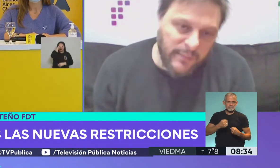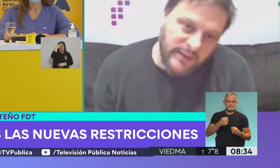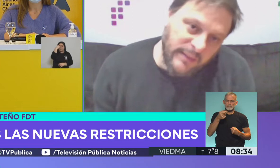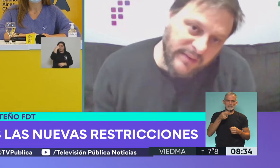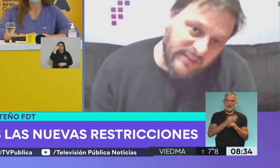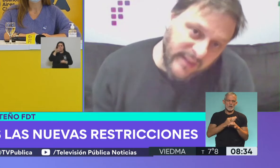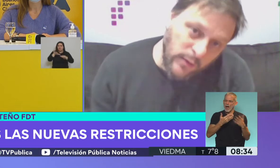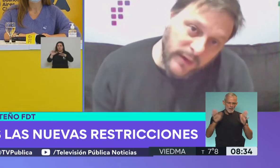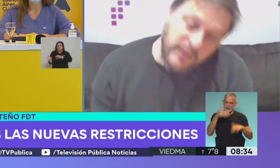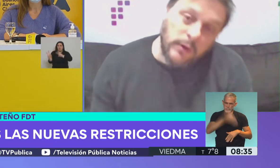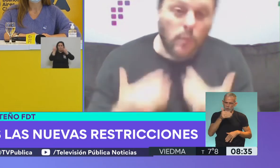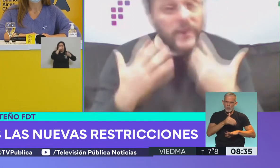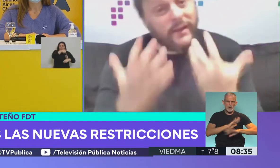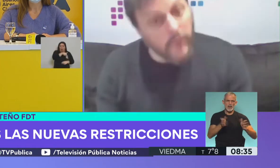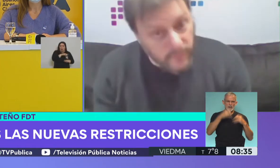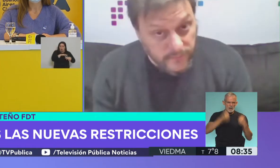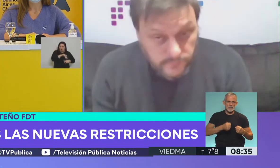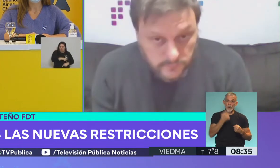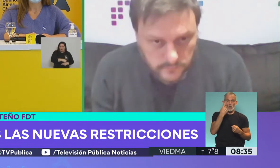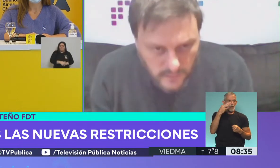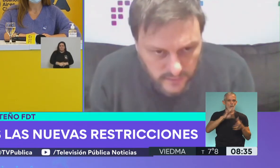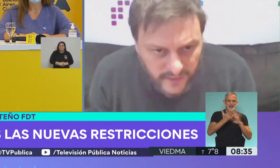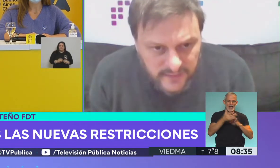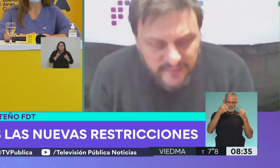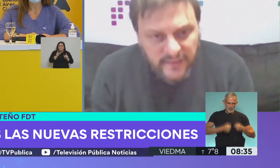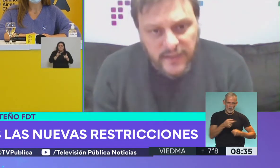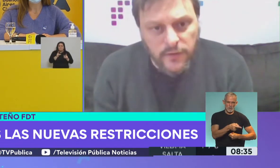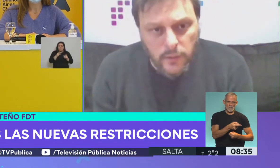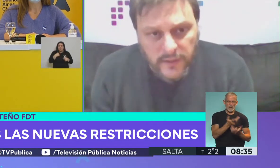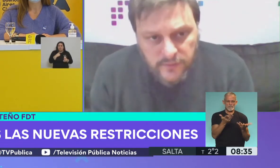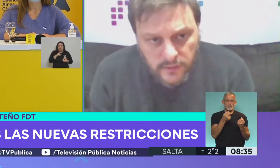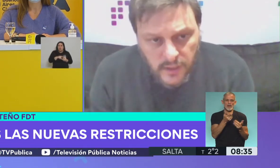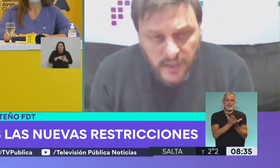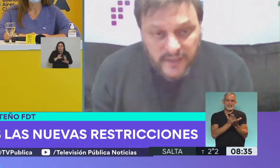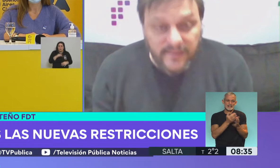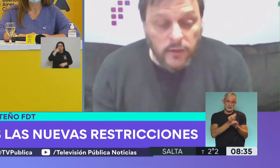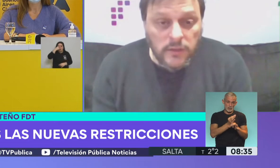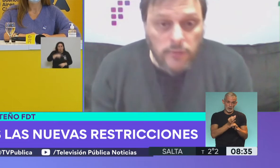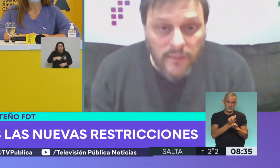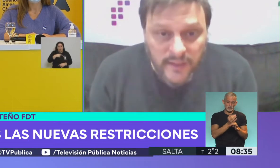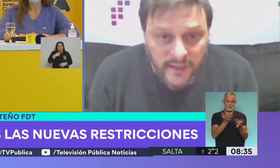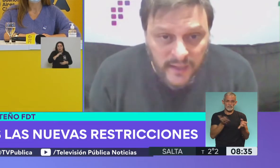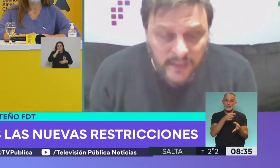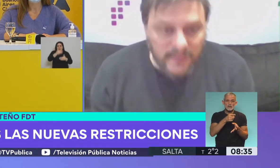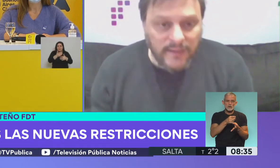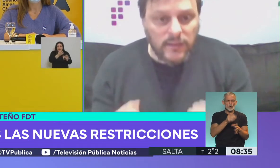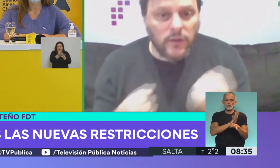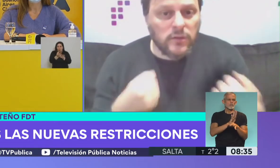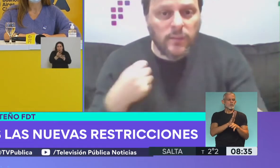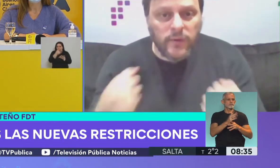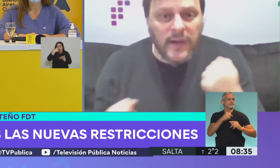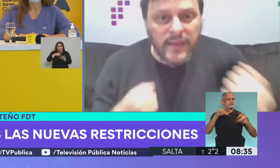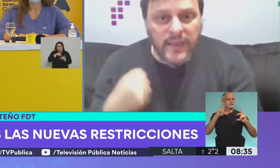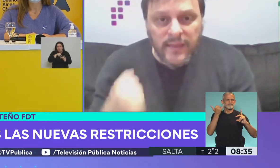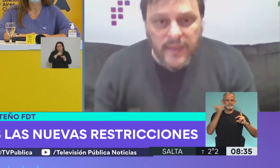garantizar la presencialidad educativa como única forma de garantizar el derecho a la educación, hicieron de eso una bandera, tratando